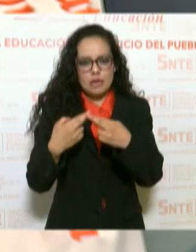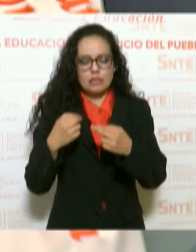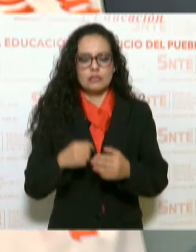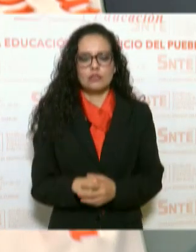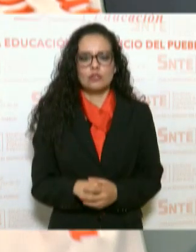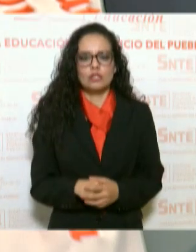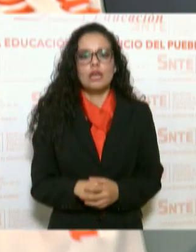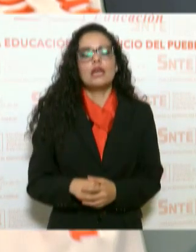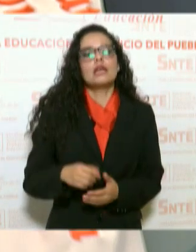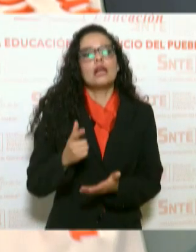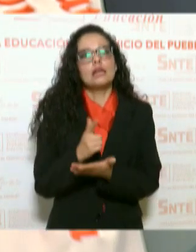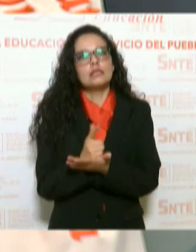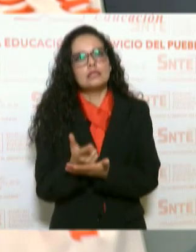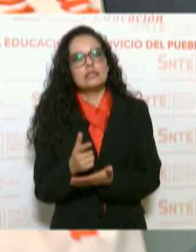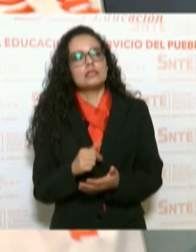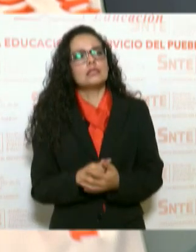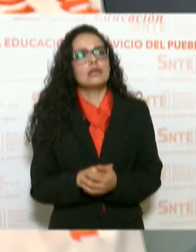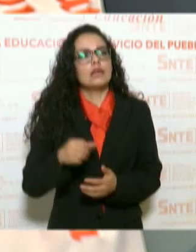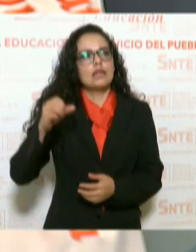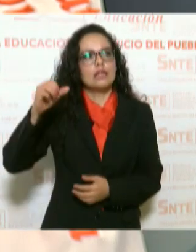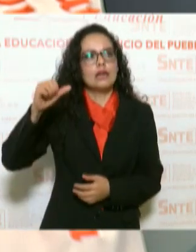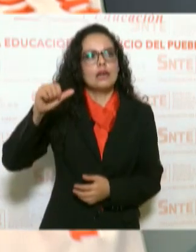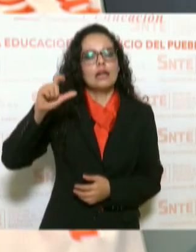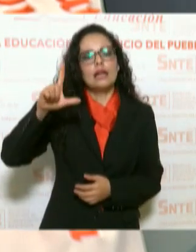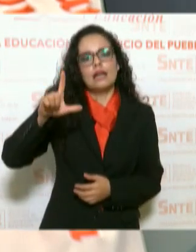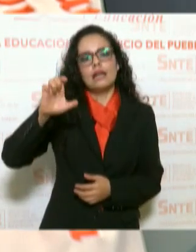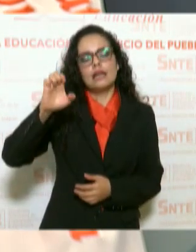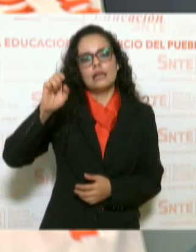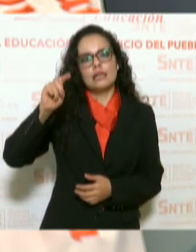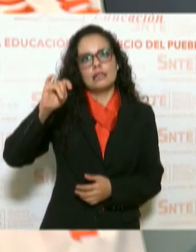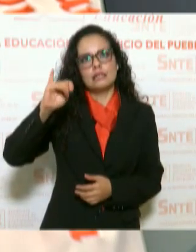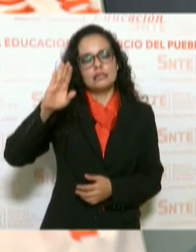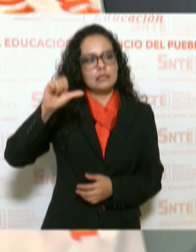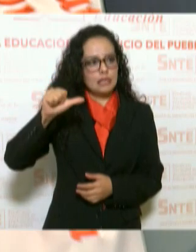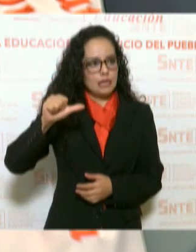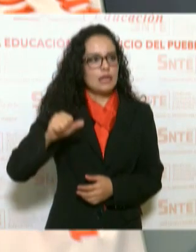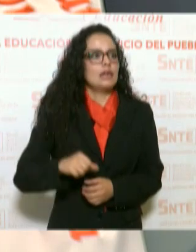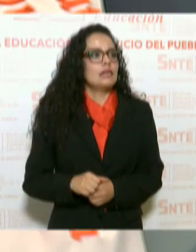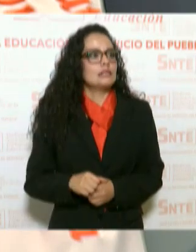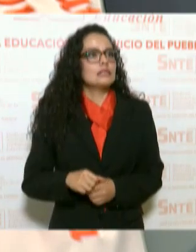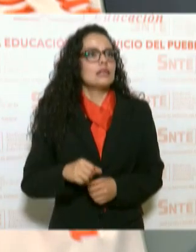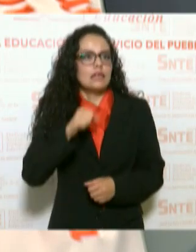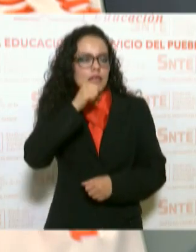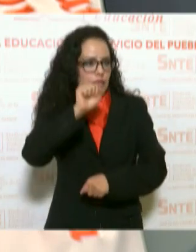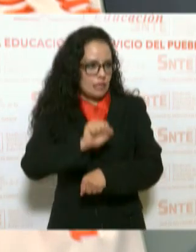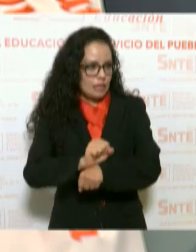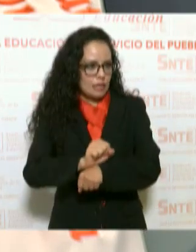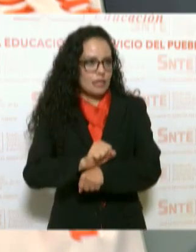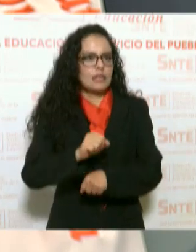Garza, secretaria de Educación de Nuevo León. Gracias por acompañarnos.